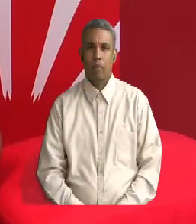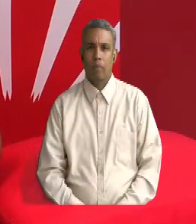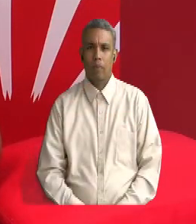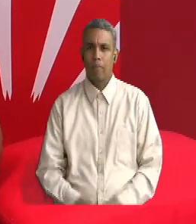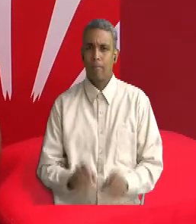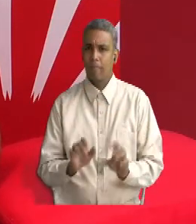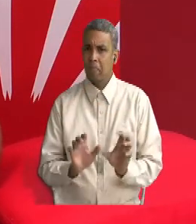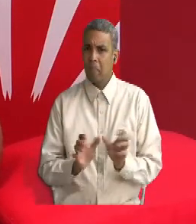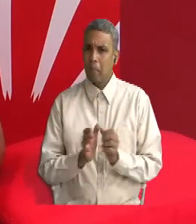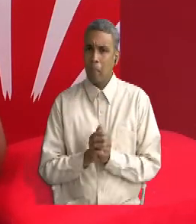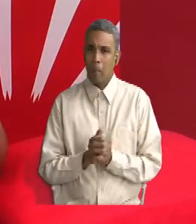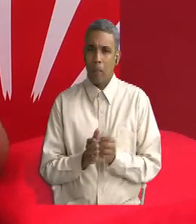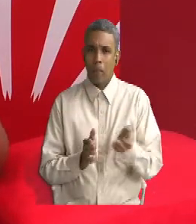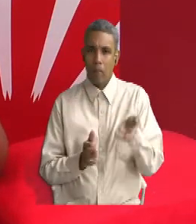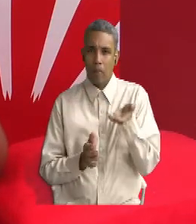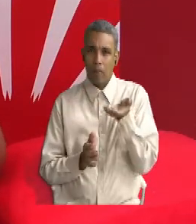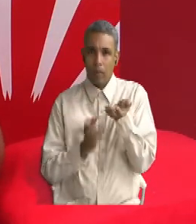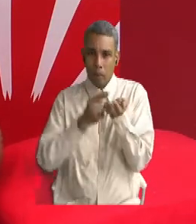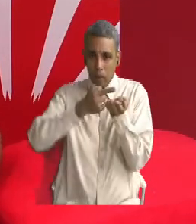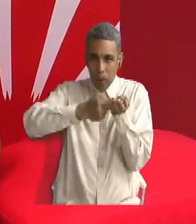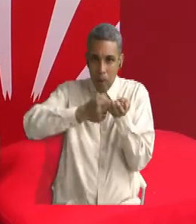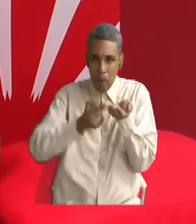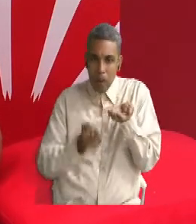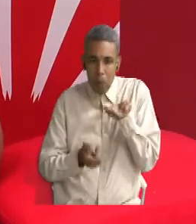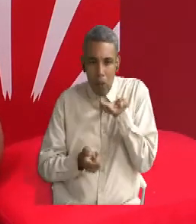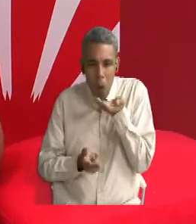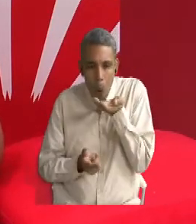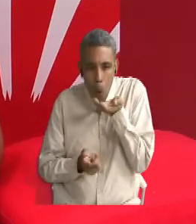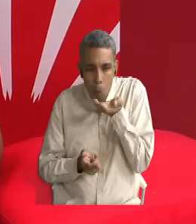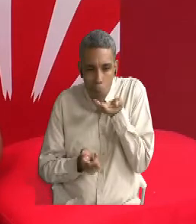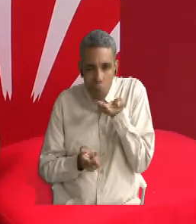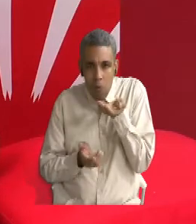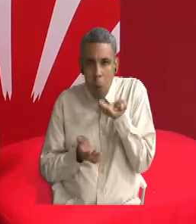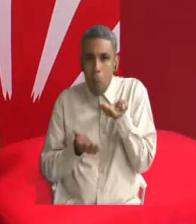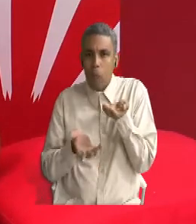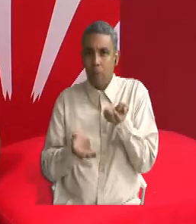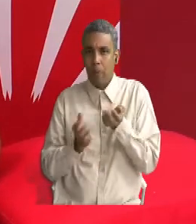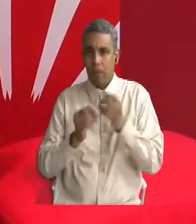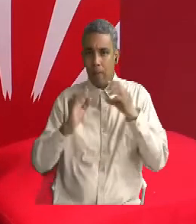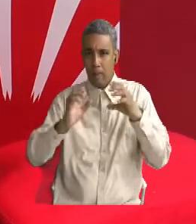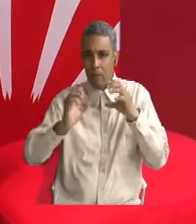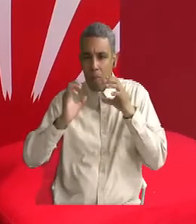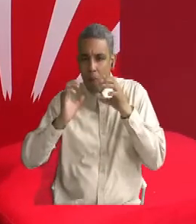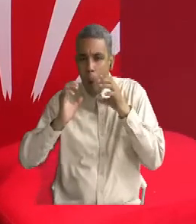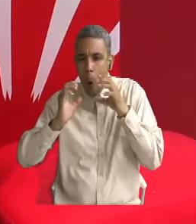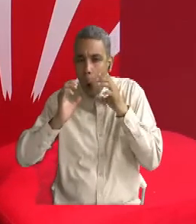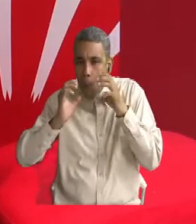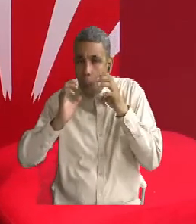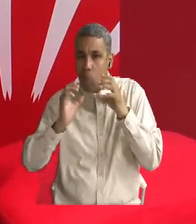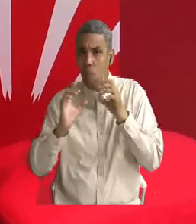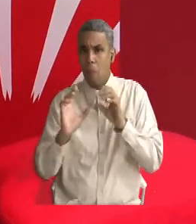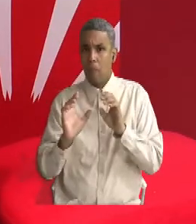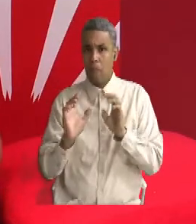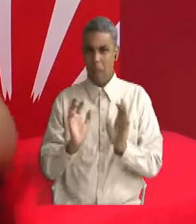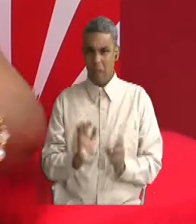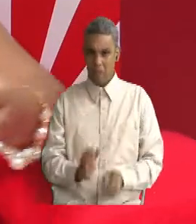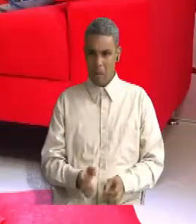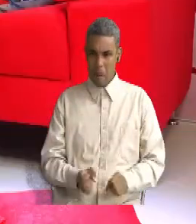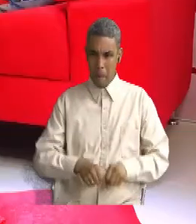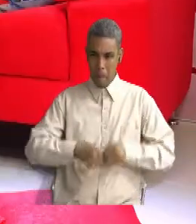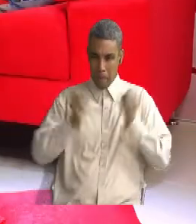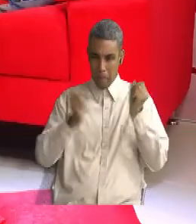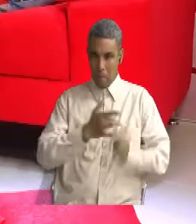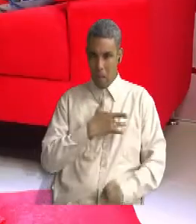la salud? Vamos a tratar de no manejar conservantes, vamos a tratar de nosotros mismos tener las cosas listas al día para no tener